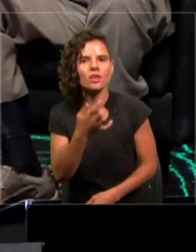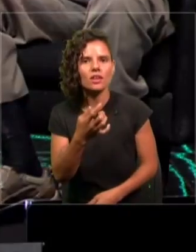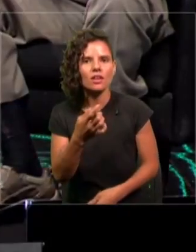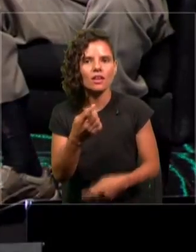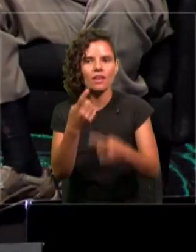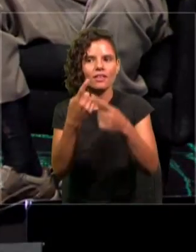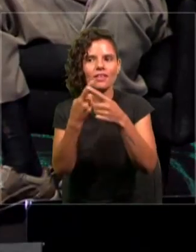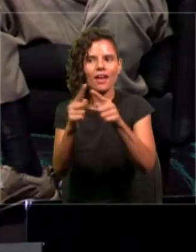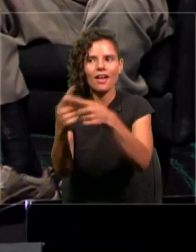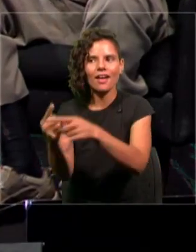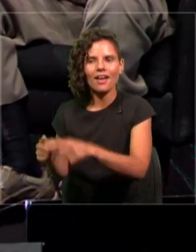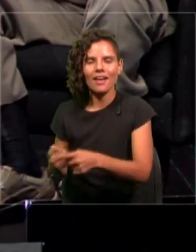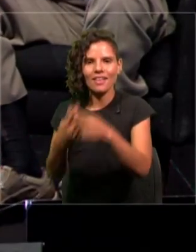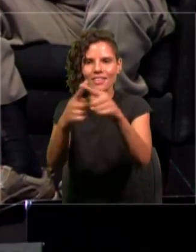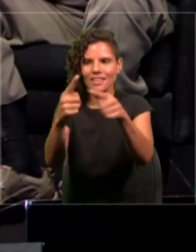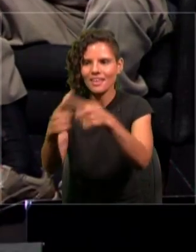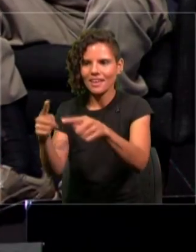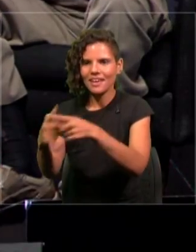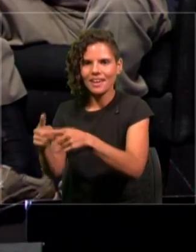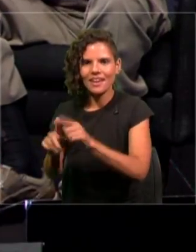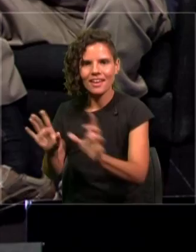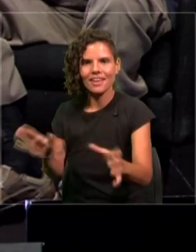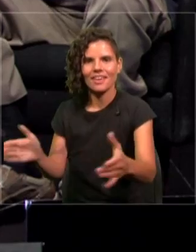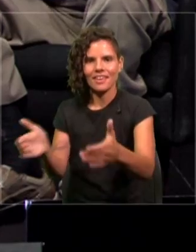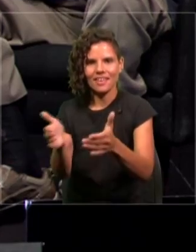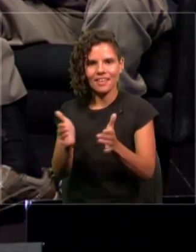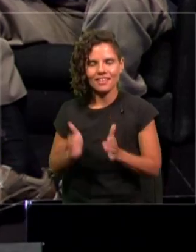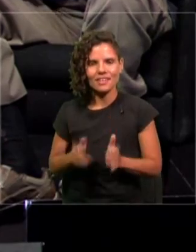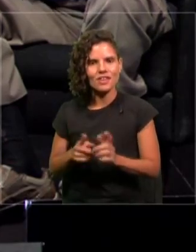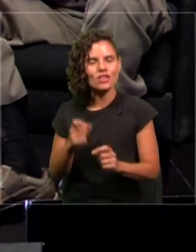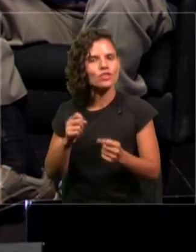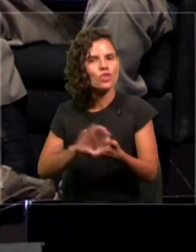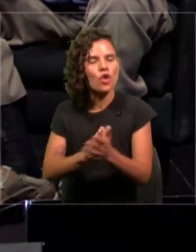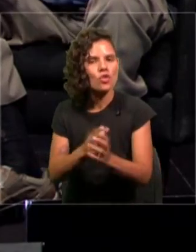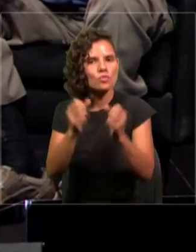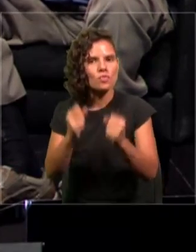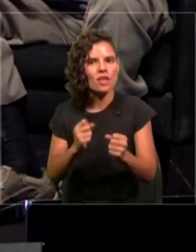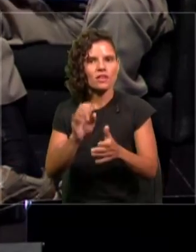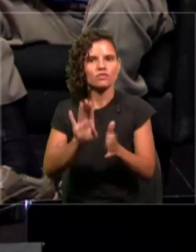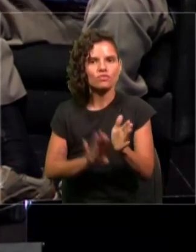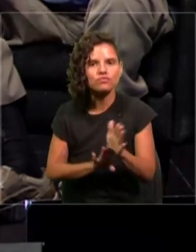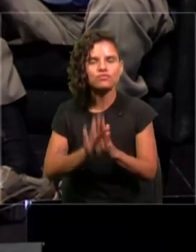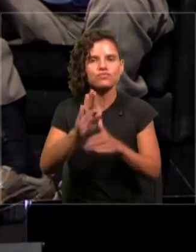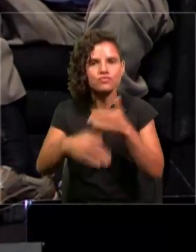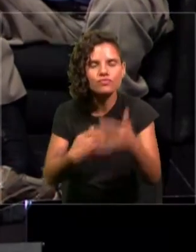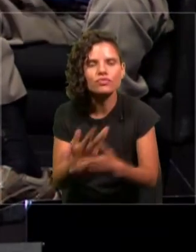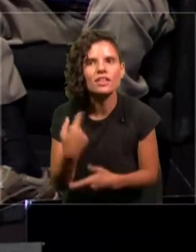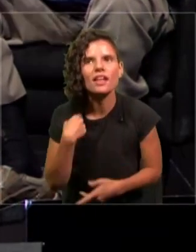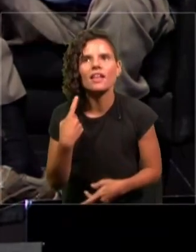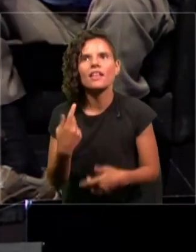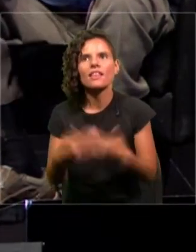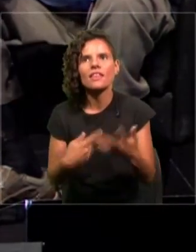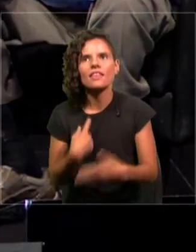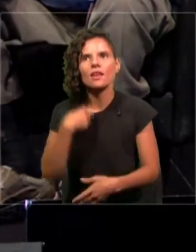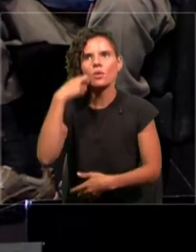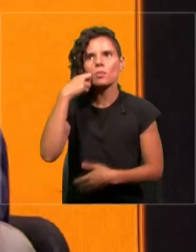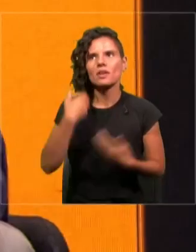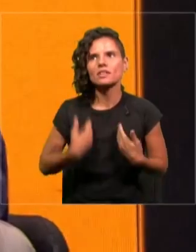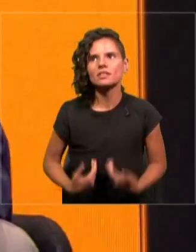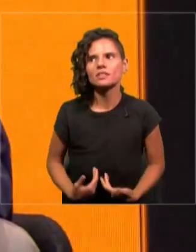diversidad alcanza todo su potencial de desarrollo, de dinámica social, de progreso, de